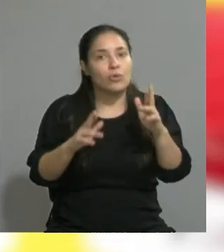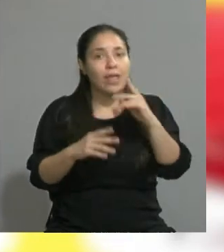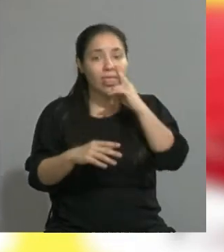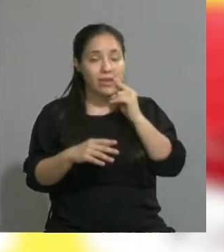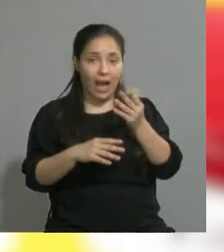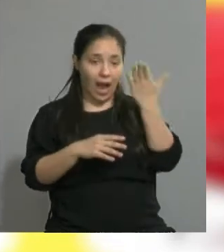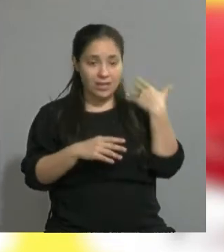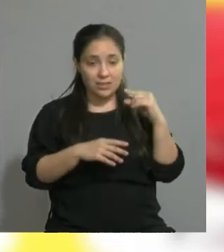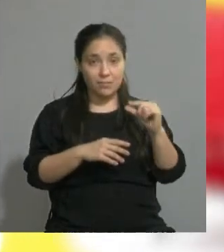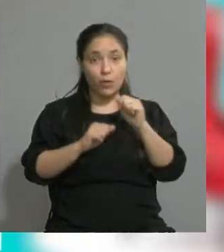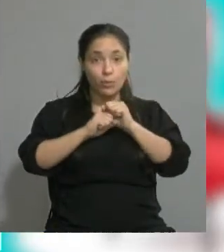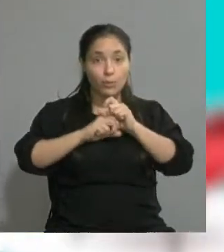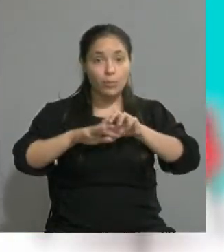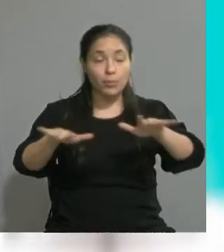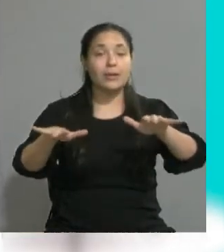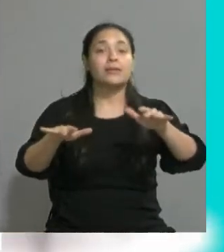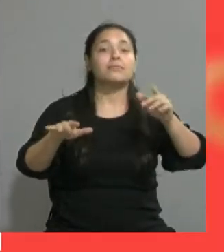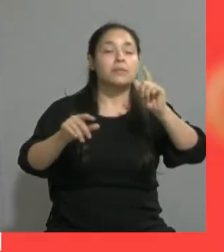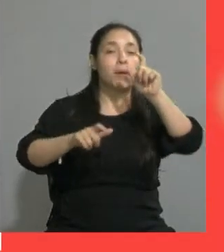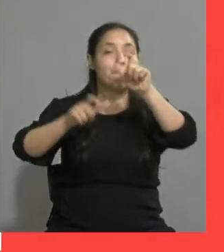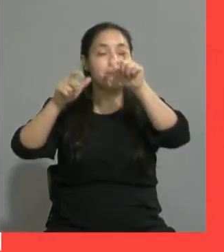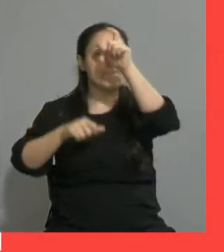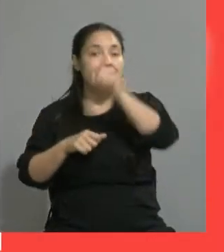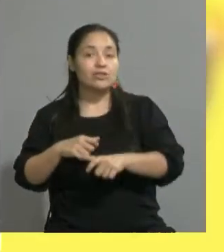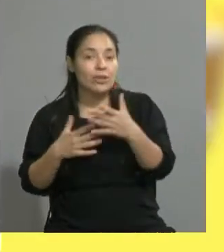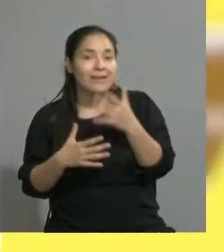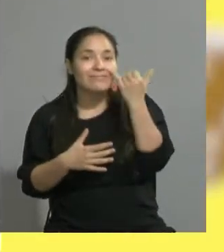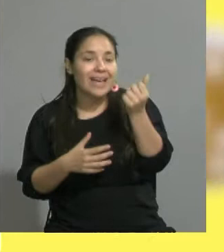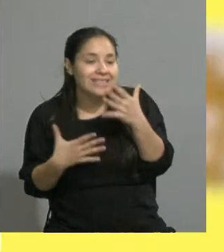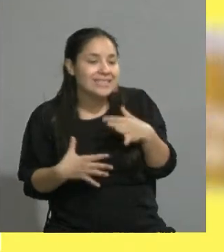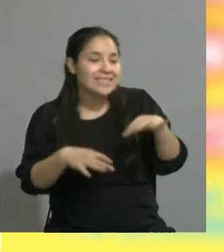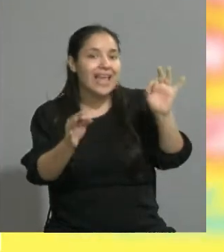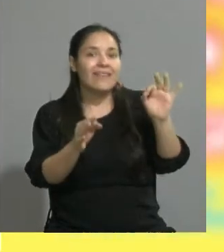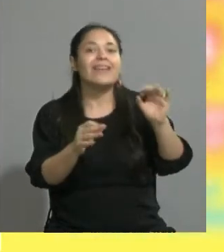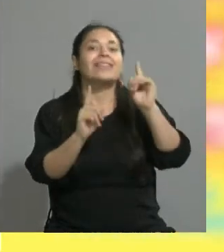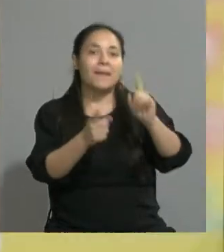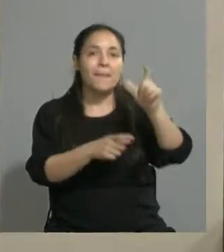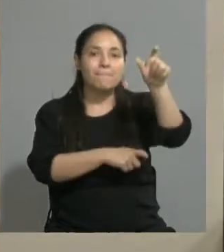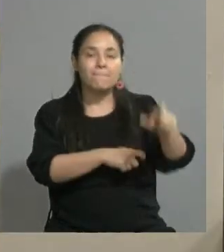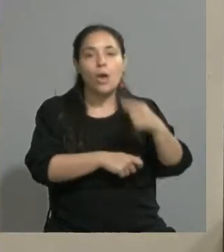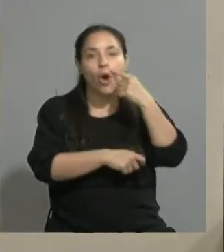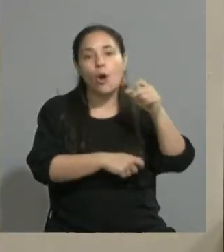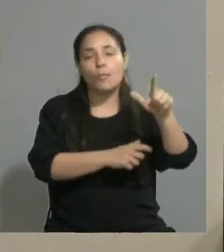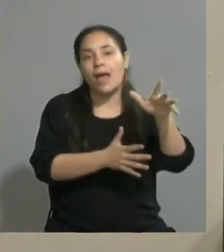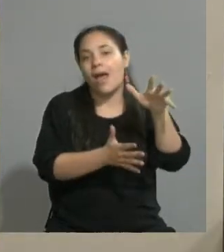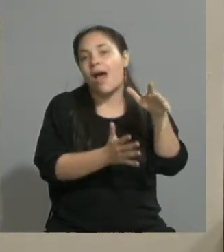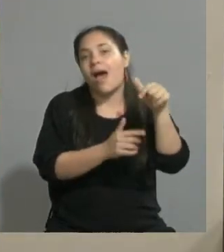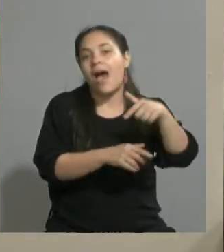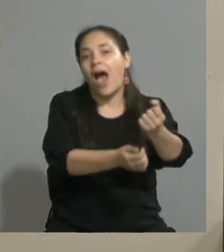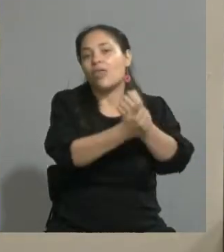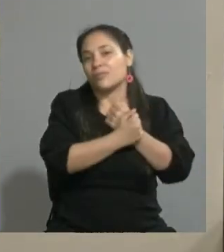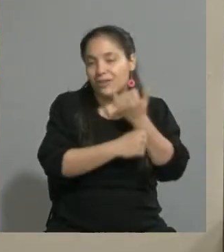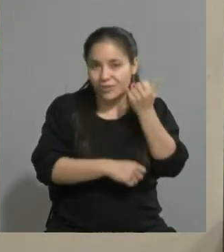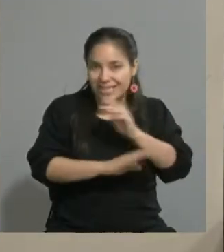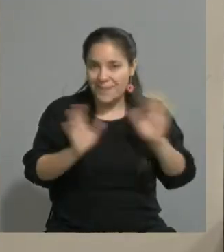días atrás. Salió la persona que la había rescatado a aclarar que ya la ubicó incluso en una familia que la adora ahora. Pero el